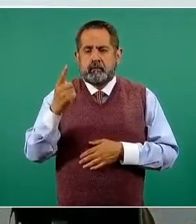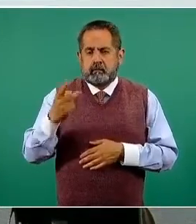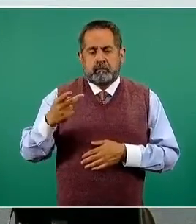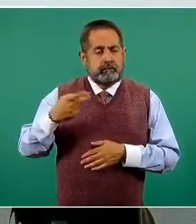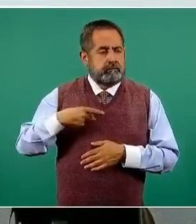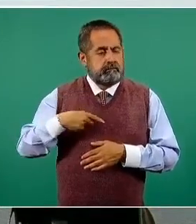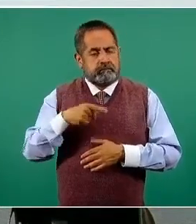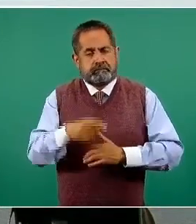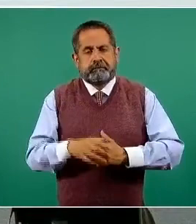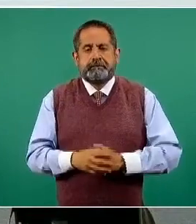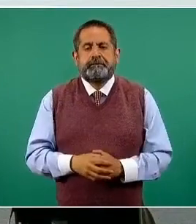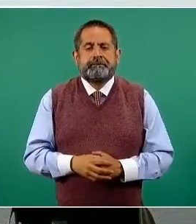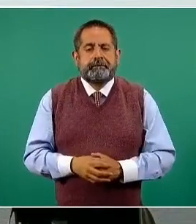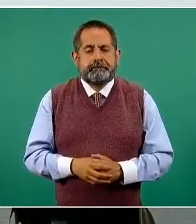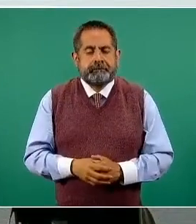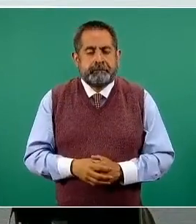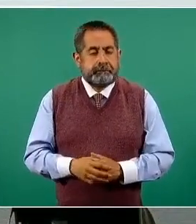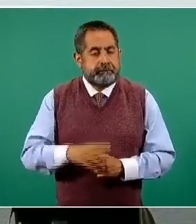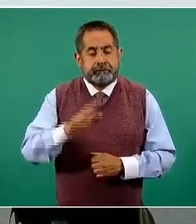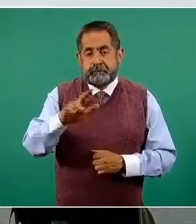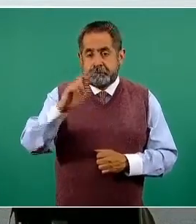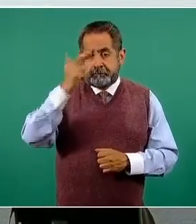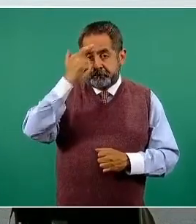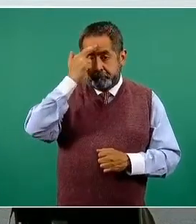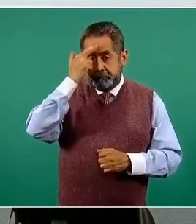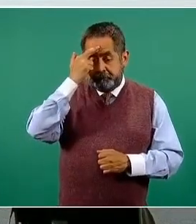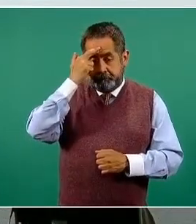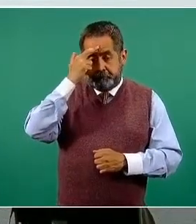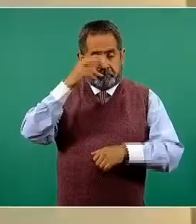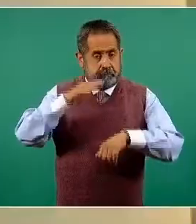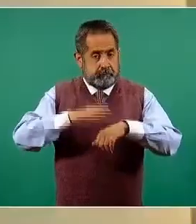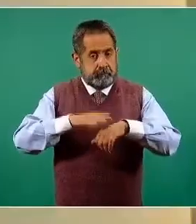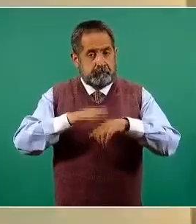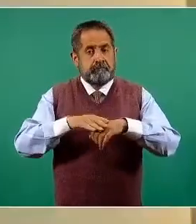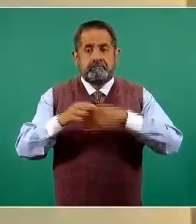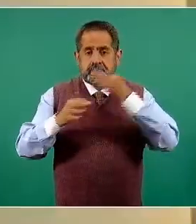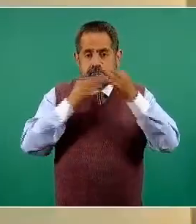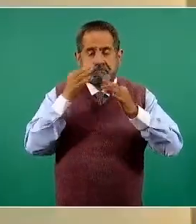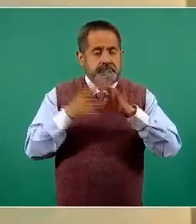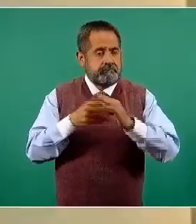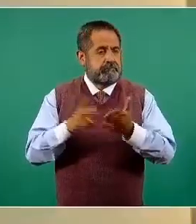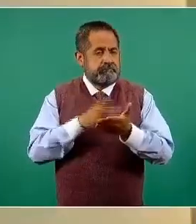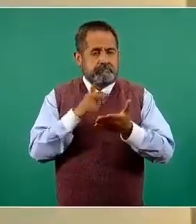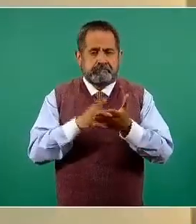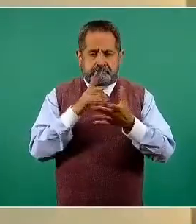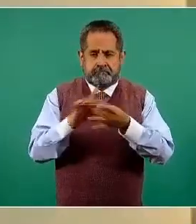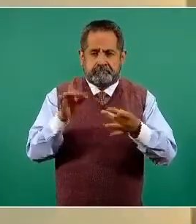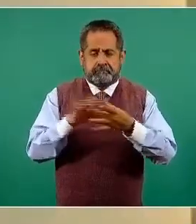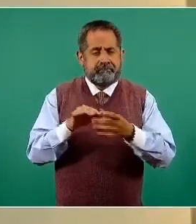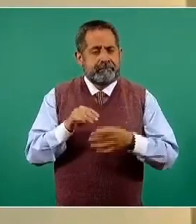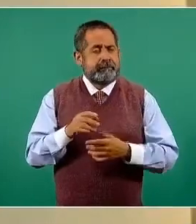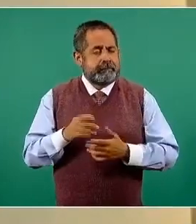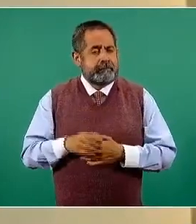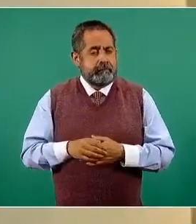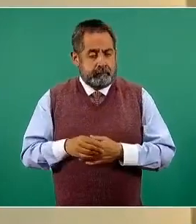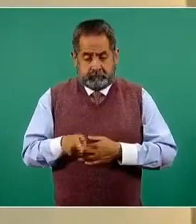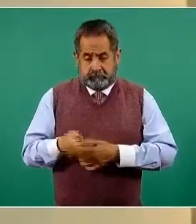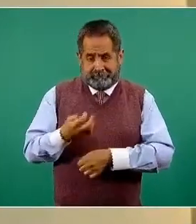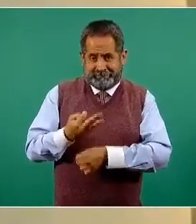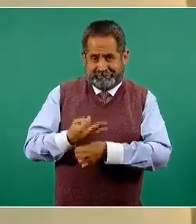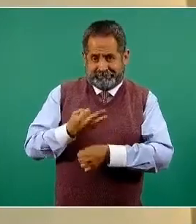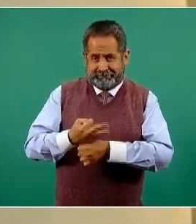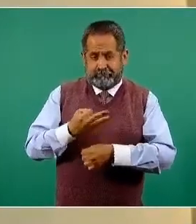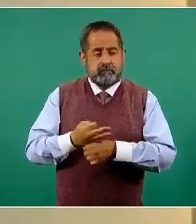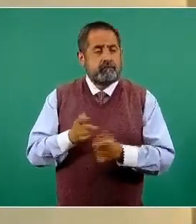1.383.431. Recordar lo que se ha mencionado en reiteradas ocasiones, el hecho de que en este momento